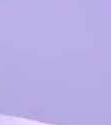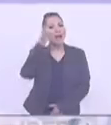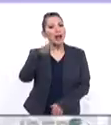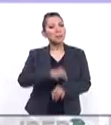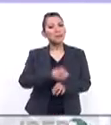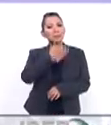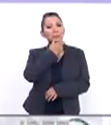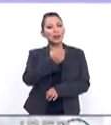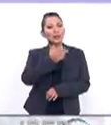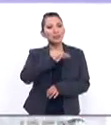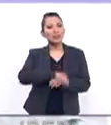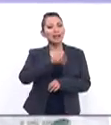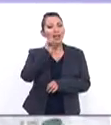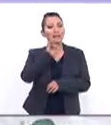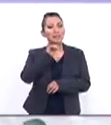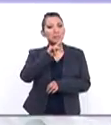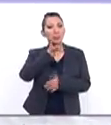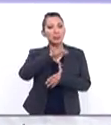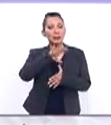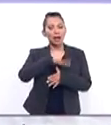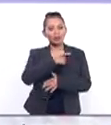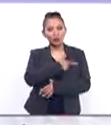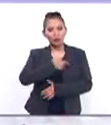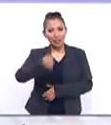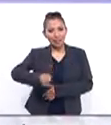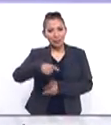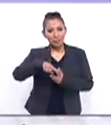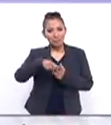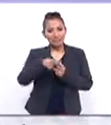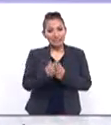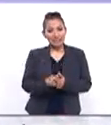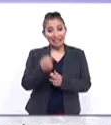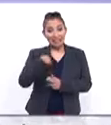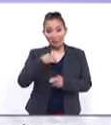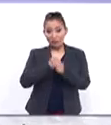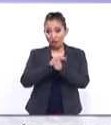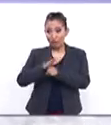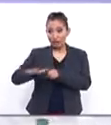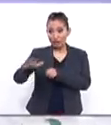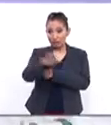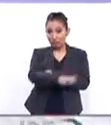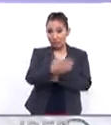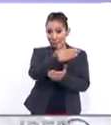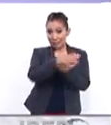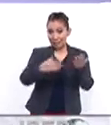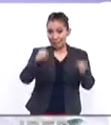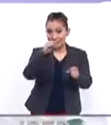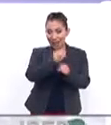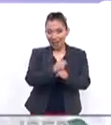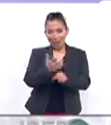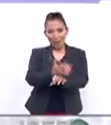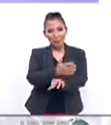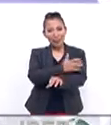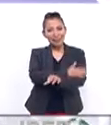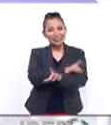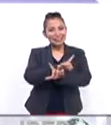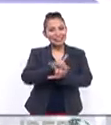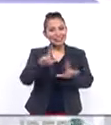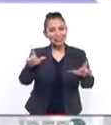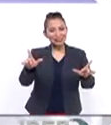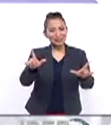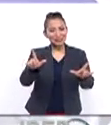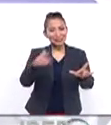Hola, ¿qué tal amigos y amigas de Iberoamérica? Es un placer saludarlos, iniciar este informativo en plena mitad de semana, así que acompáñenos,